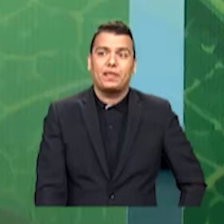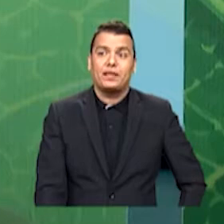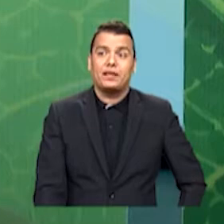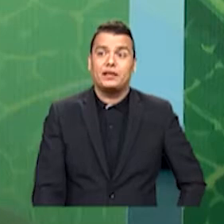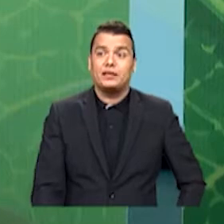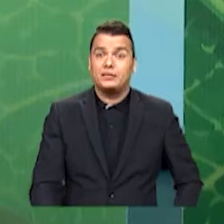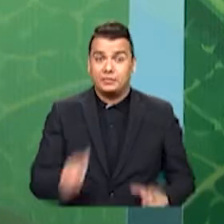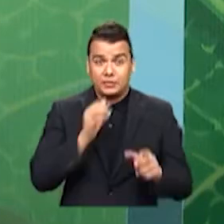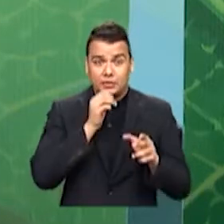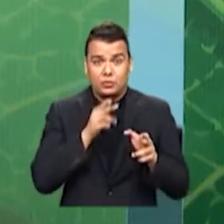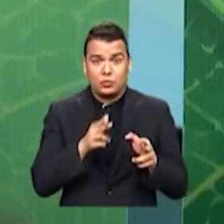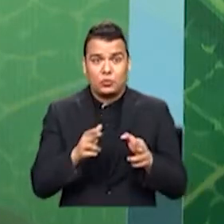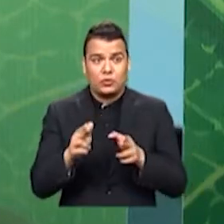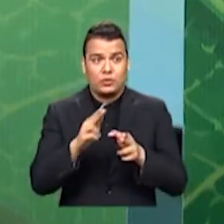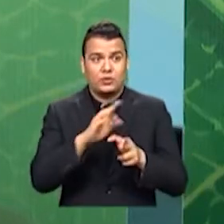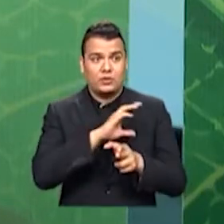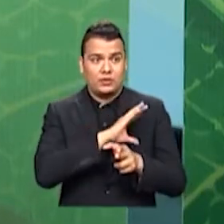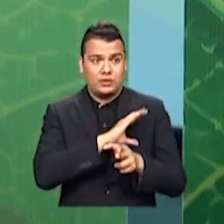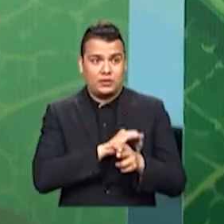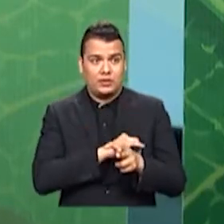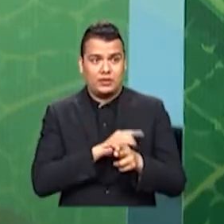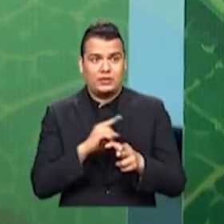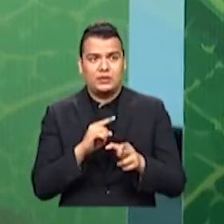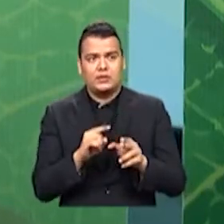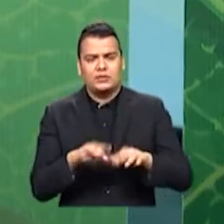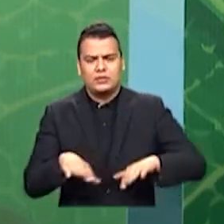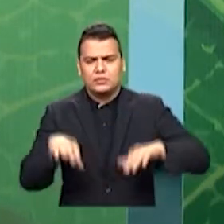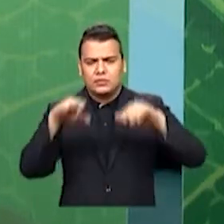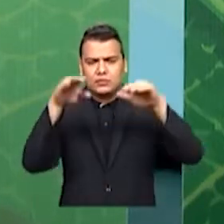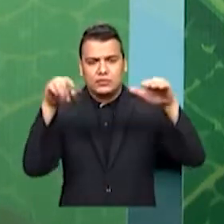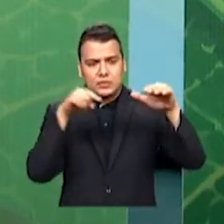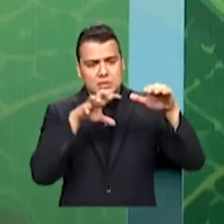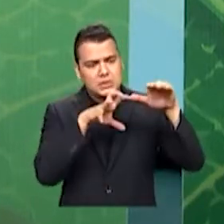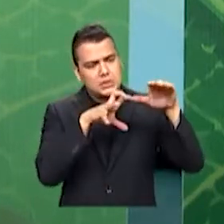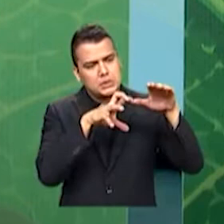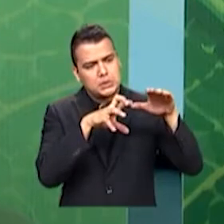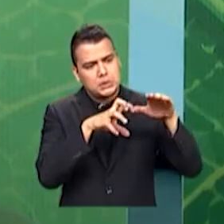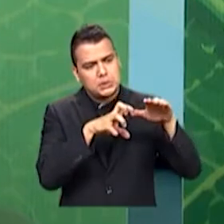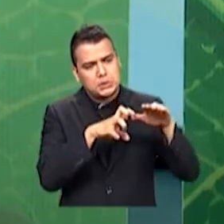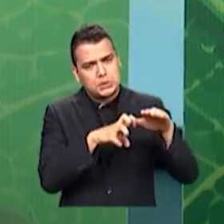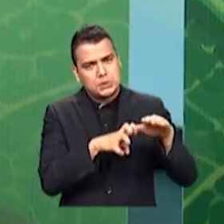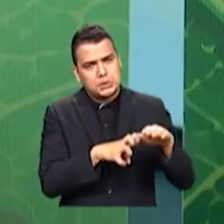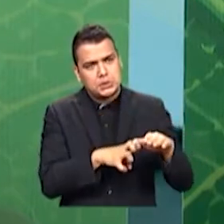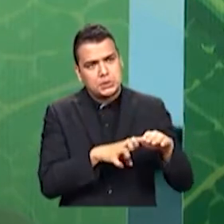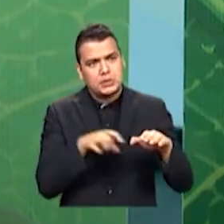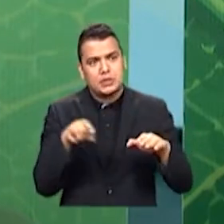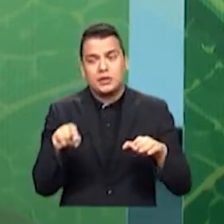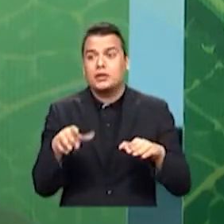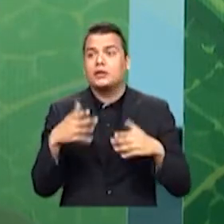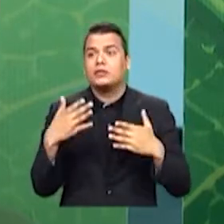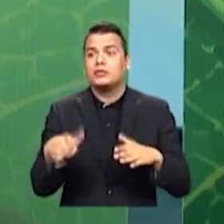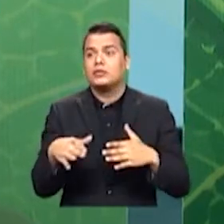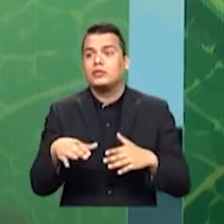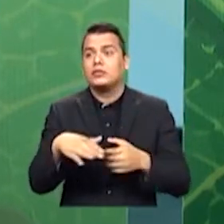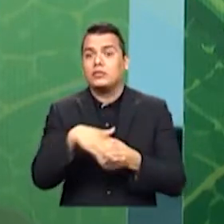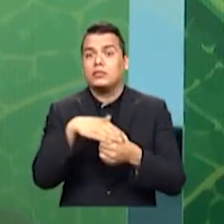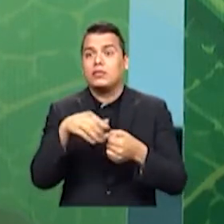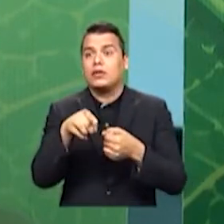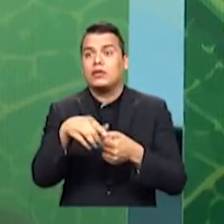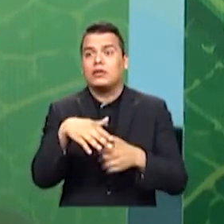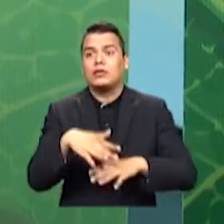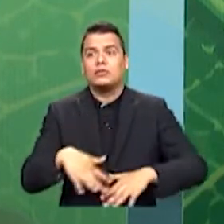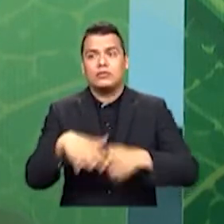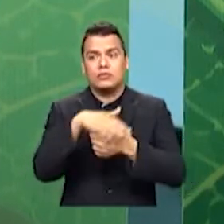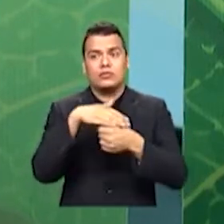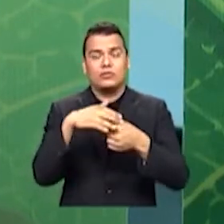El río Cali estaba carcomiendo la base del dique en su margen izquierda, poniendo en peligro el orquideorama y a varios barrios de la Comuna 2.